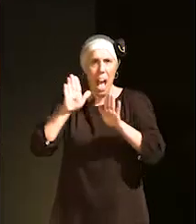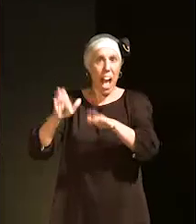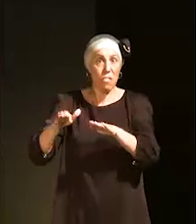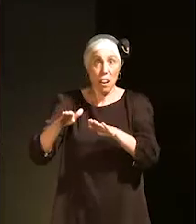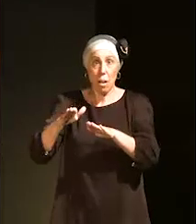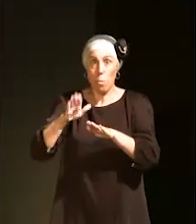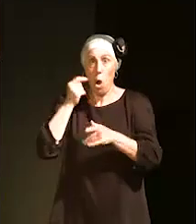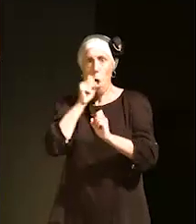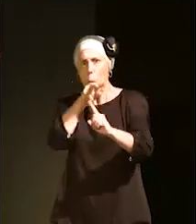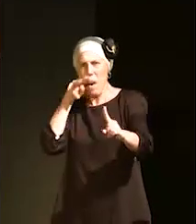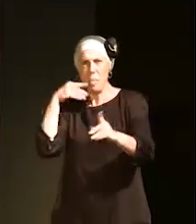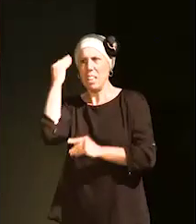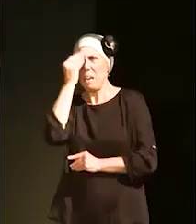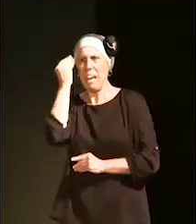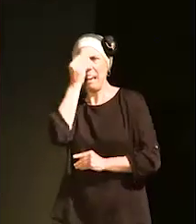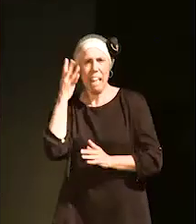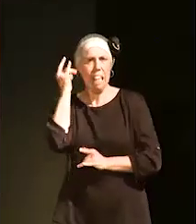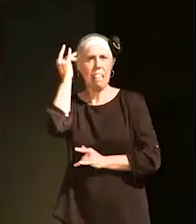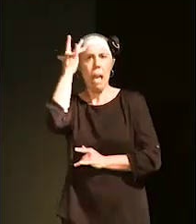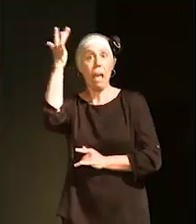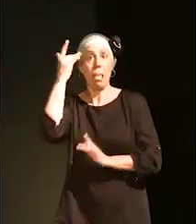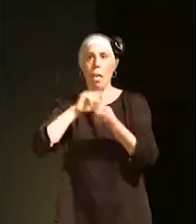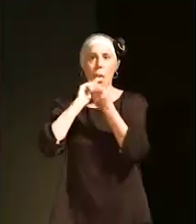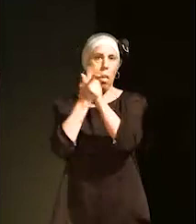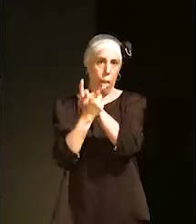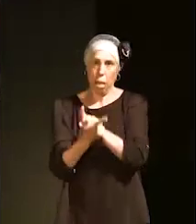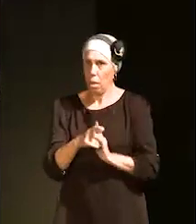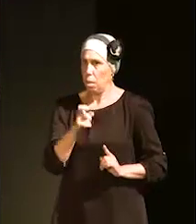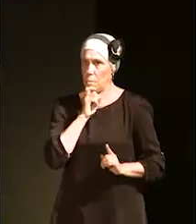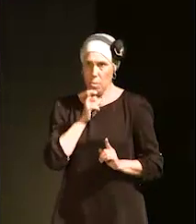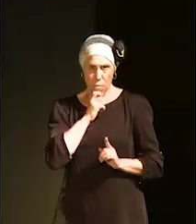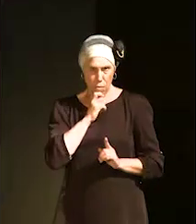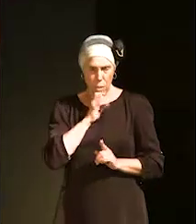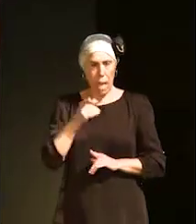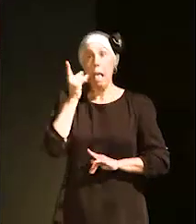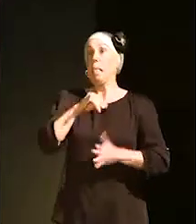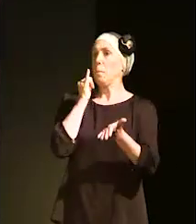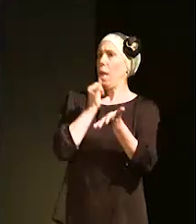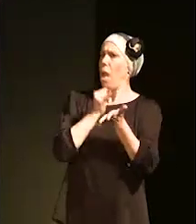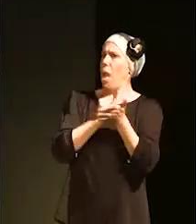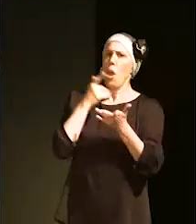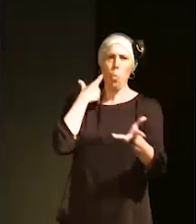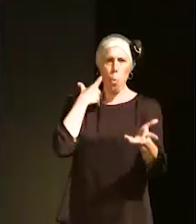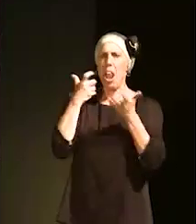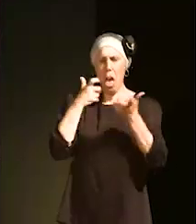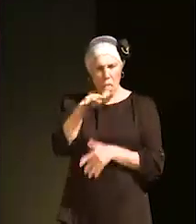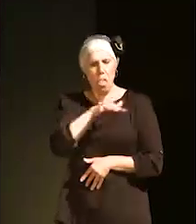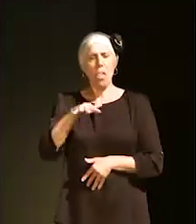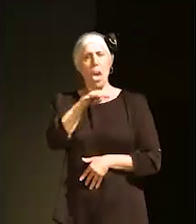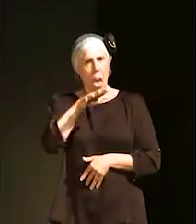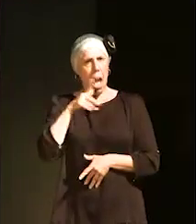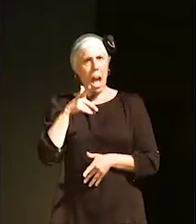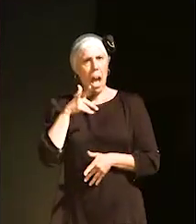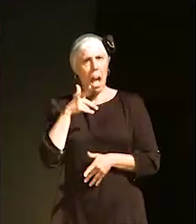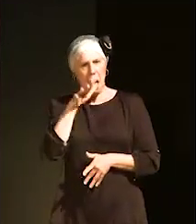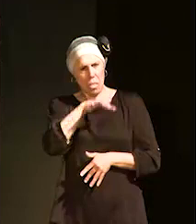estas ideas y estas maneras de actuar también las escuelas de arte son un buen espacio para que las y los jóvenes se